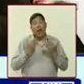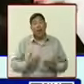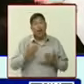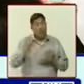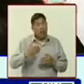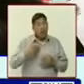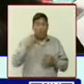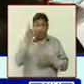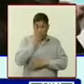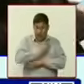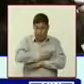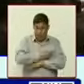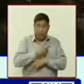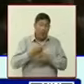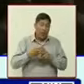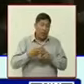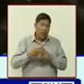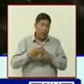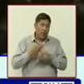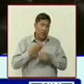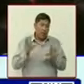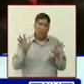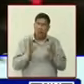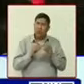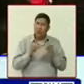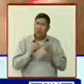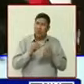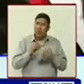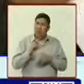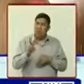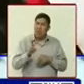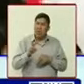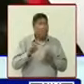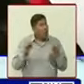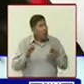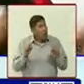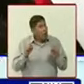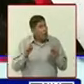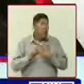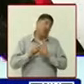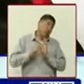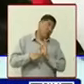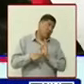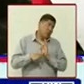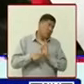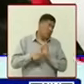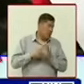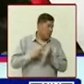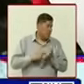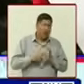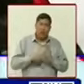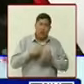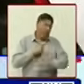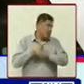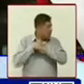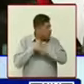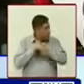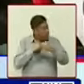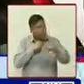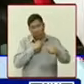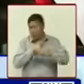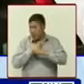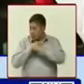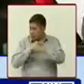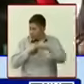en las próximas 24 horas pues llame a sesión, es decir, el día viernes o el fin de semana, y posteriormente a lo que significa la publicación, y